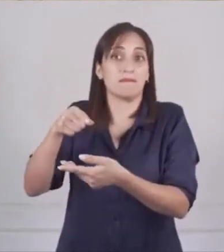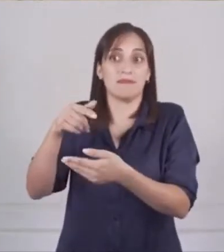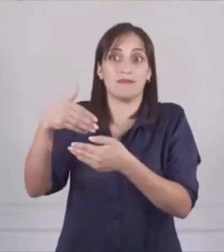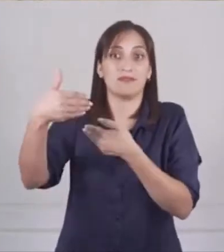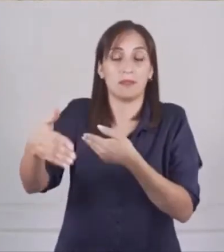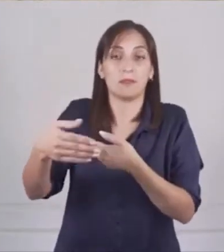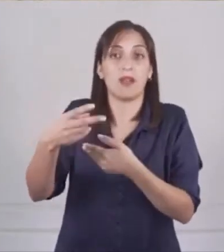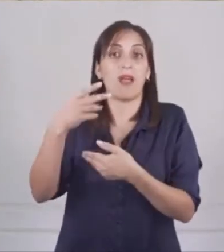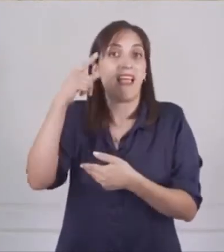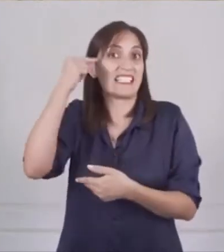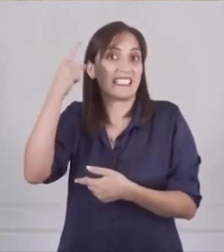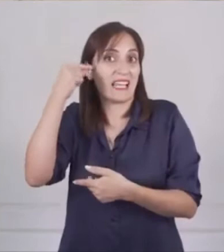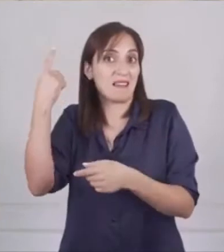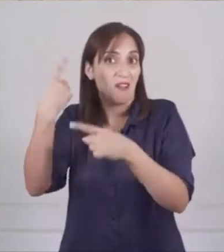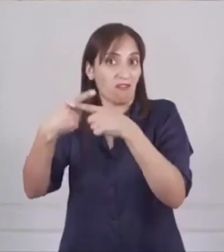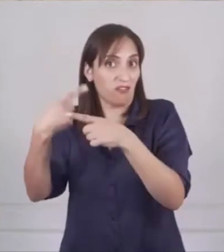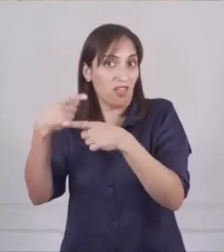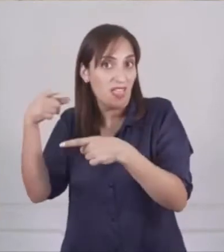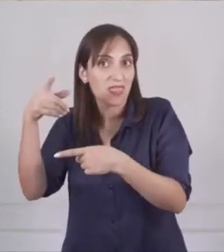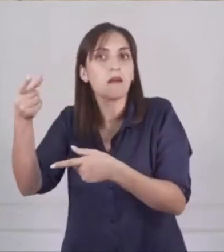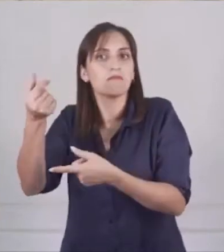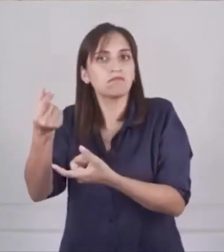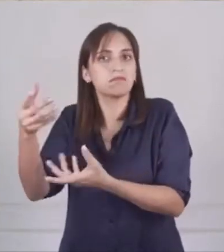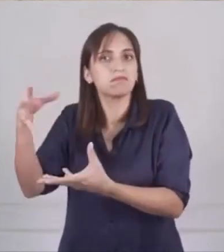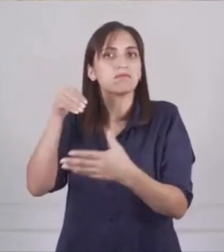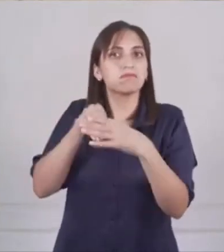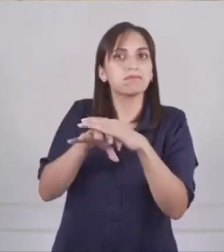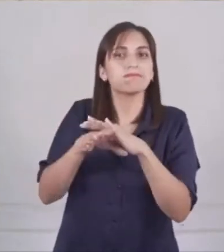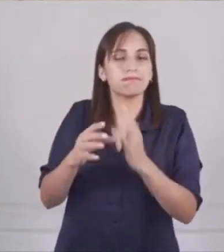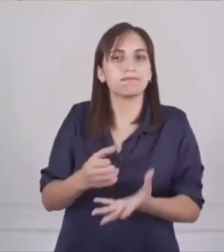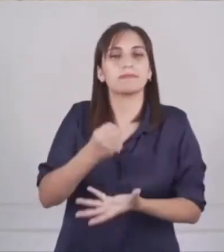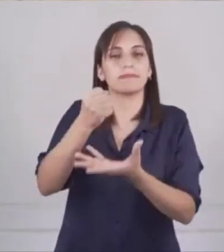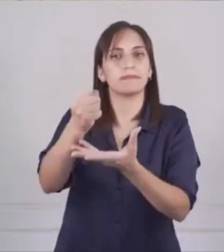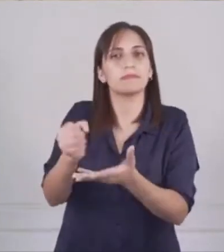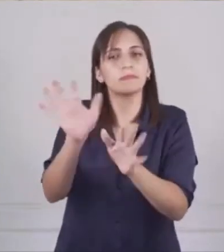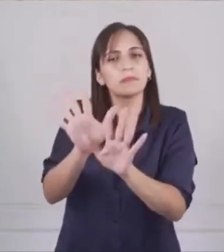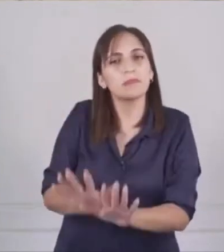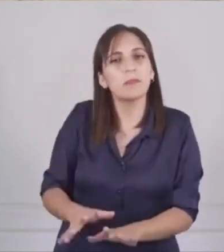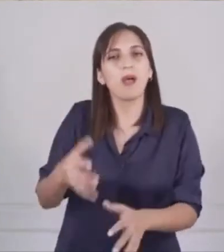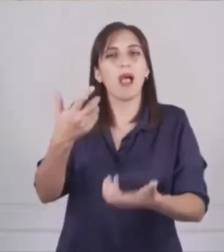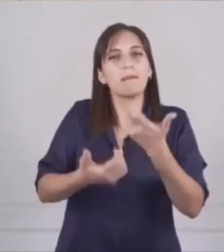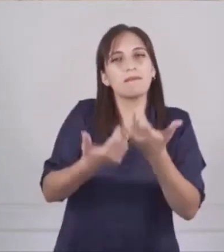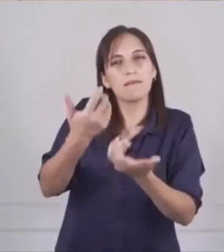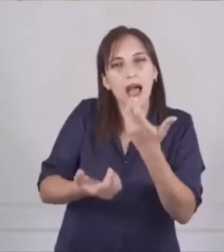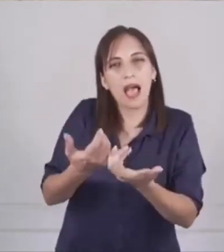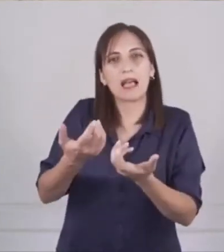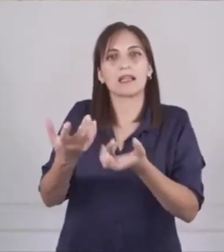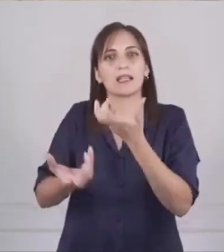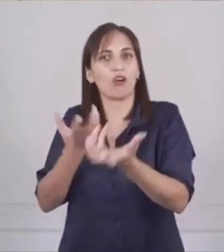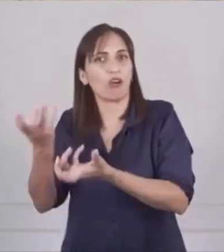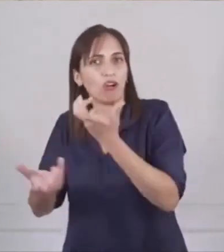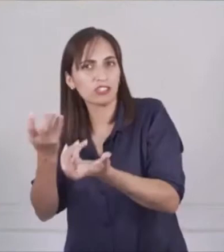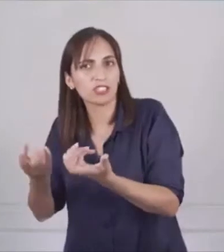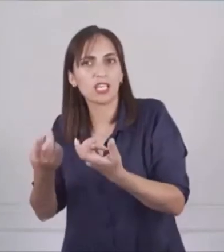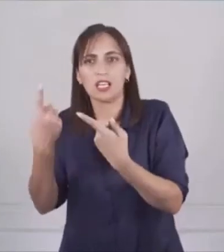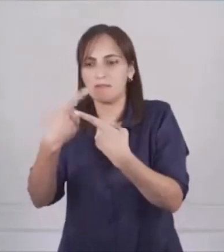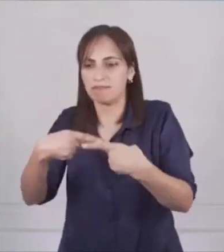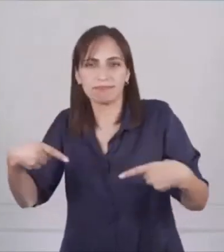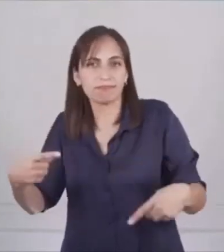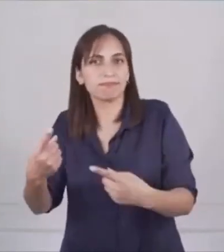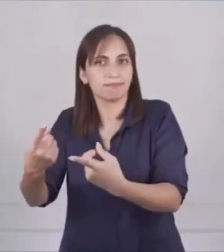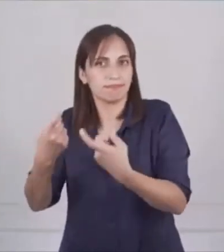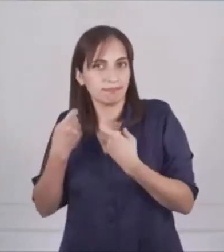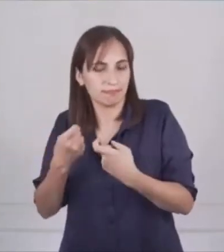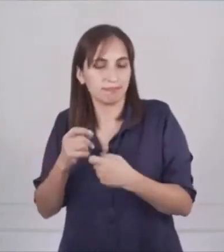2020. Además, se terminó de armar el servicio con equipamiento de cocina, maquinarias y utensilios.